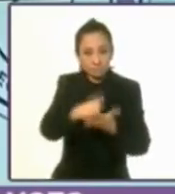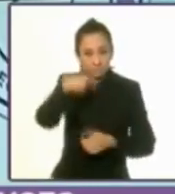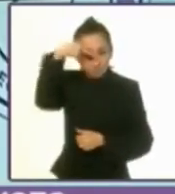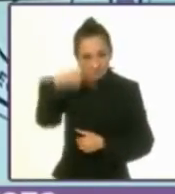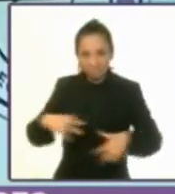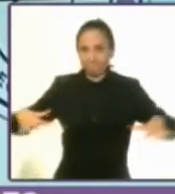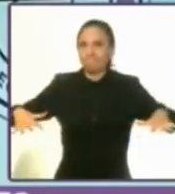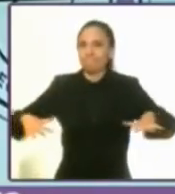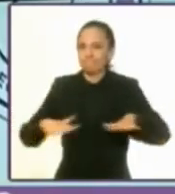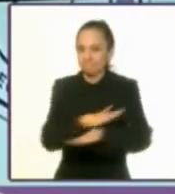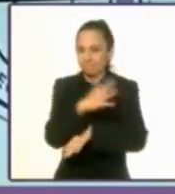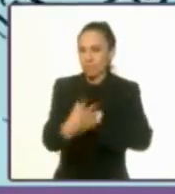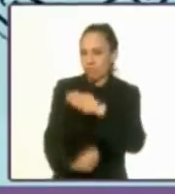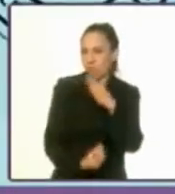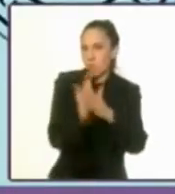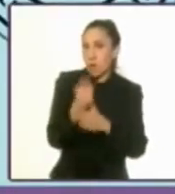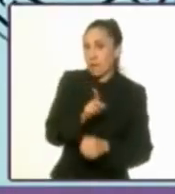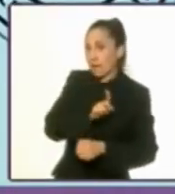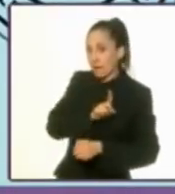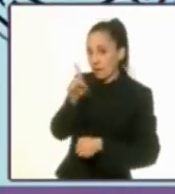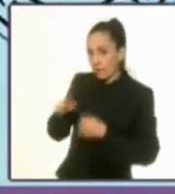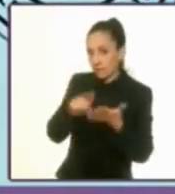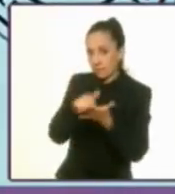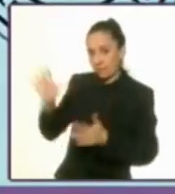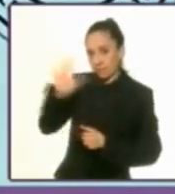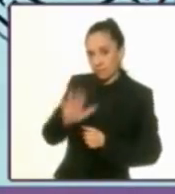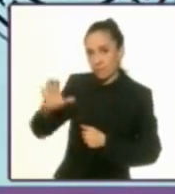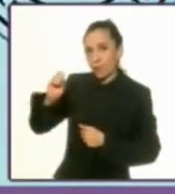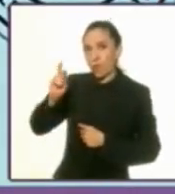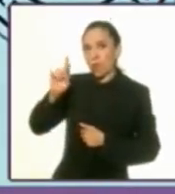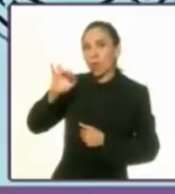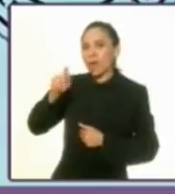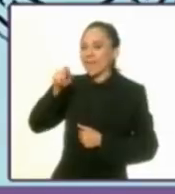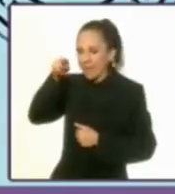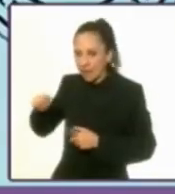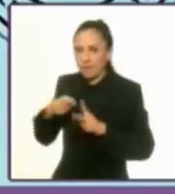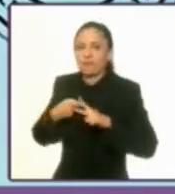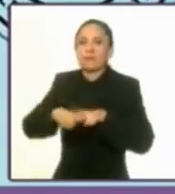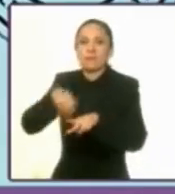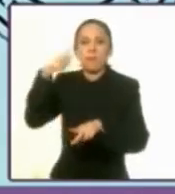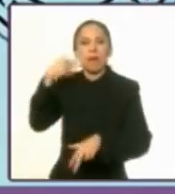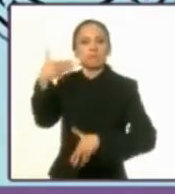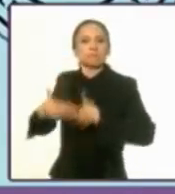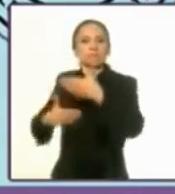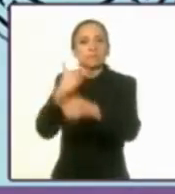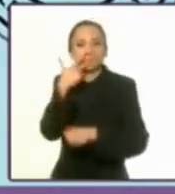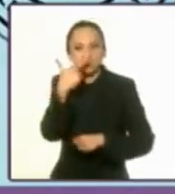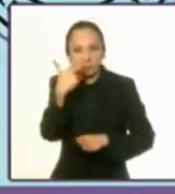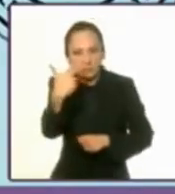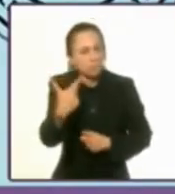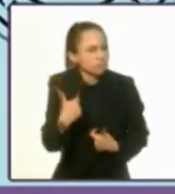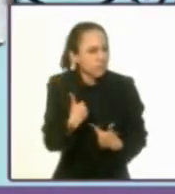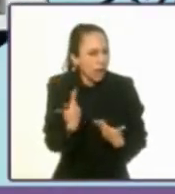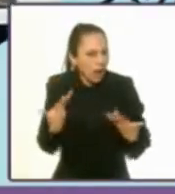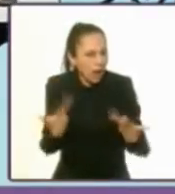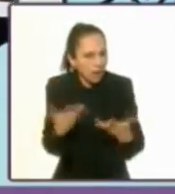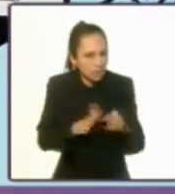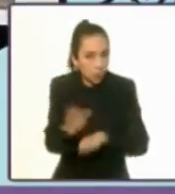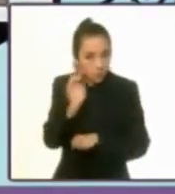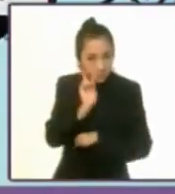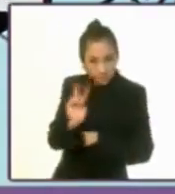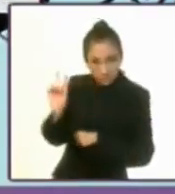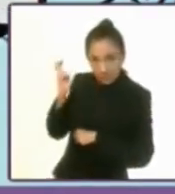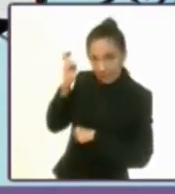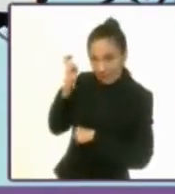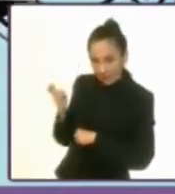territorio del oriente se va a convertir en ese polo de desarrollo que vamos a hacer estamos hablando de esto